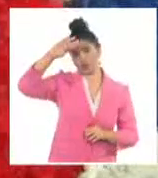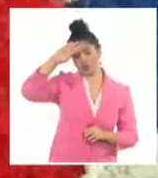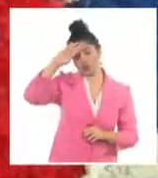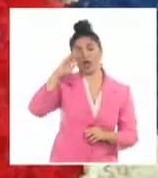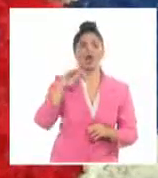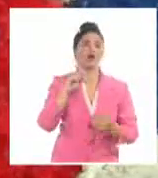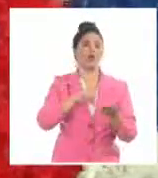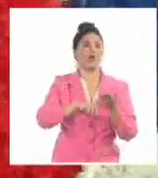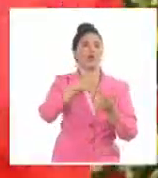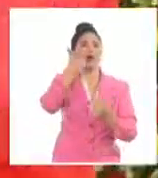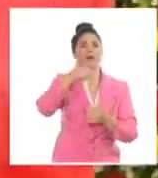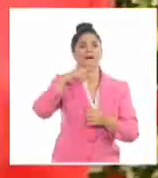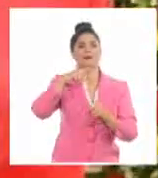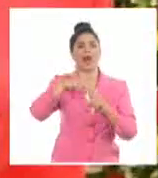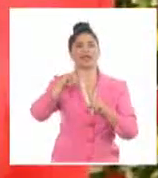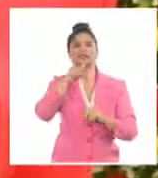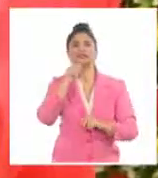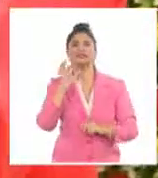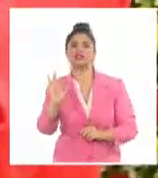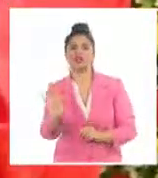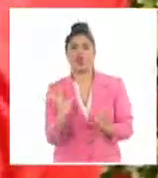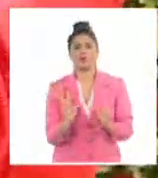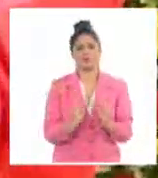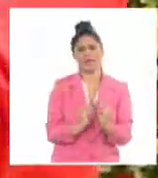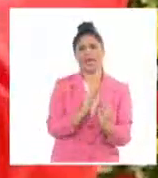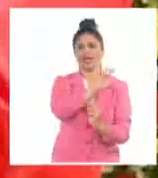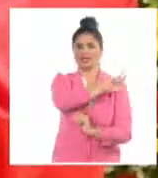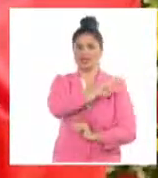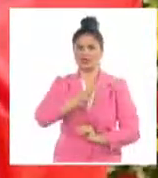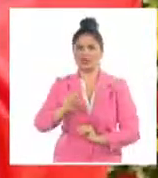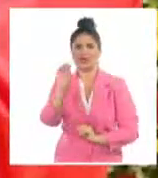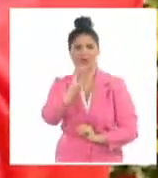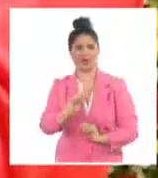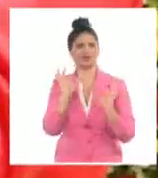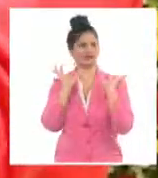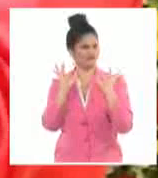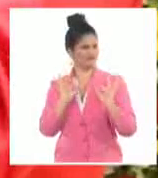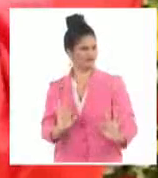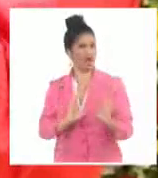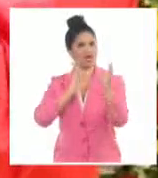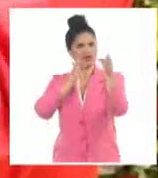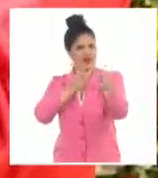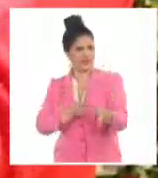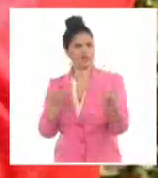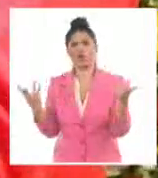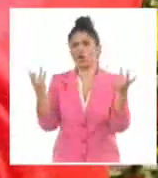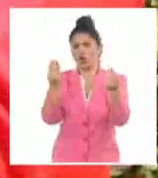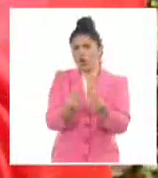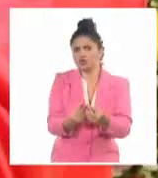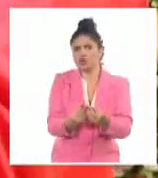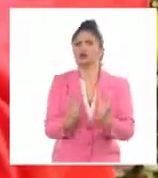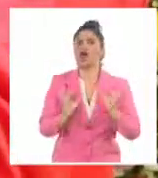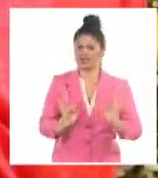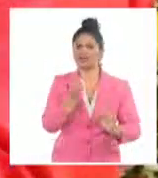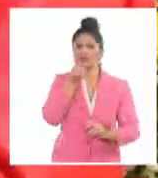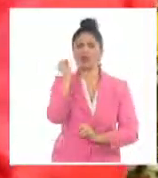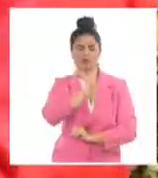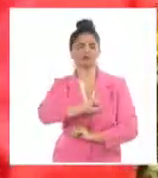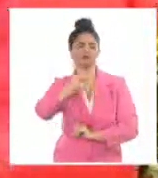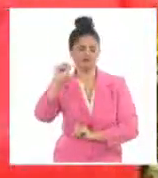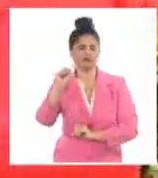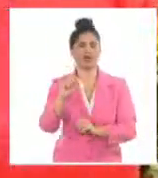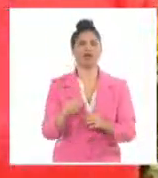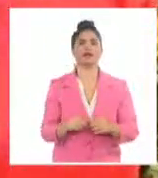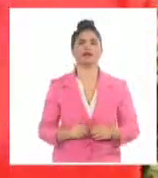presidente revolucionario, un pueblo organizado, un plan revolucionario y la fortaleza cívico-militar.